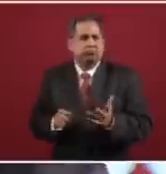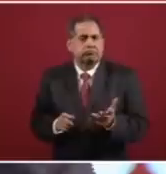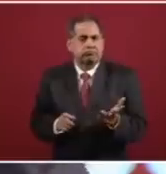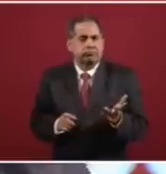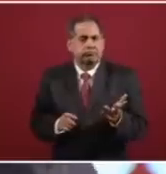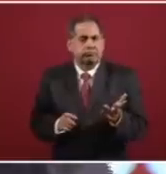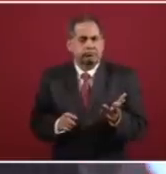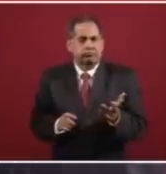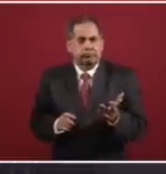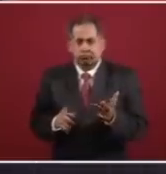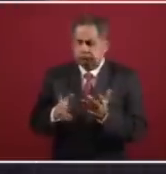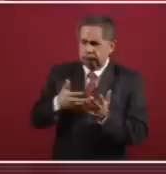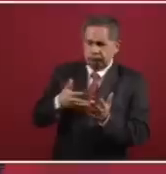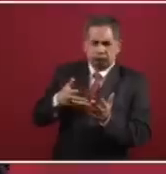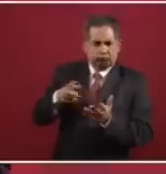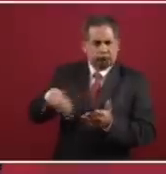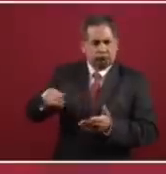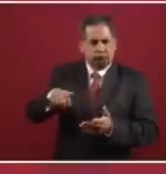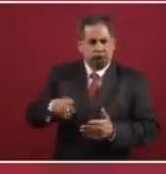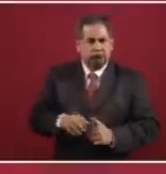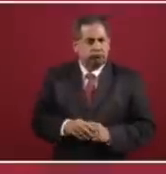en el derecho